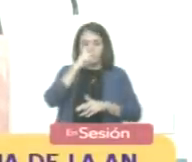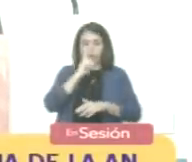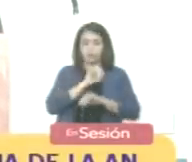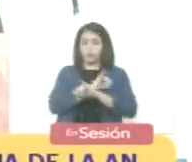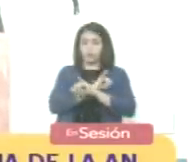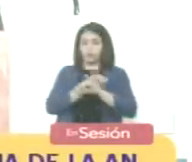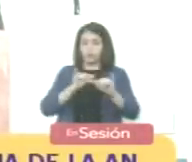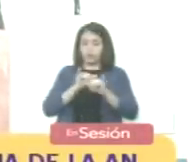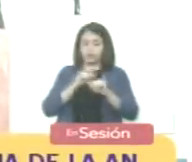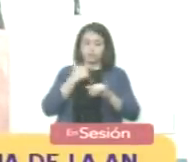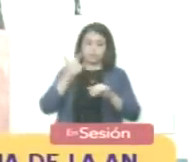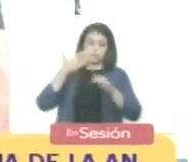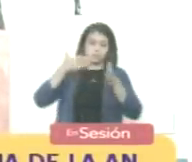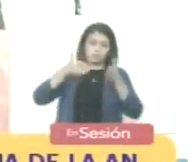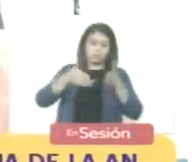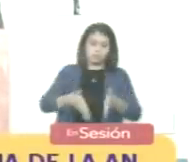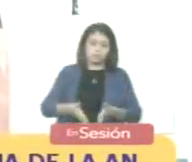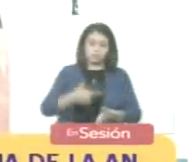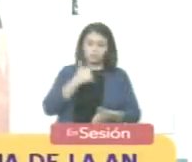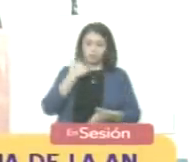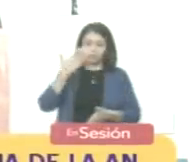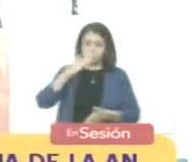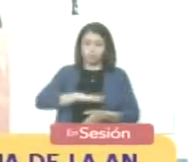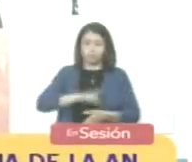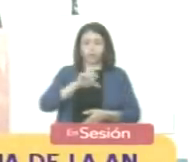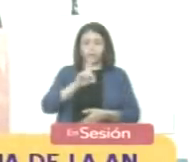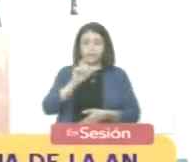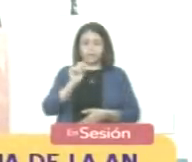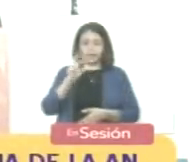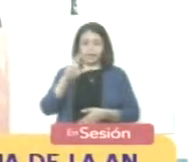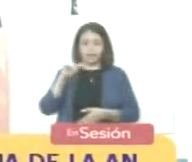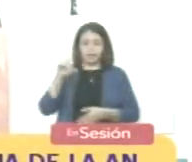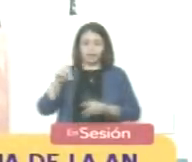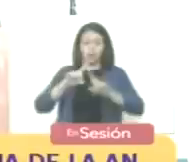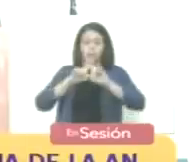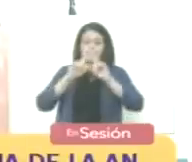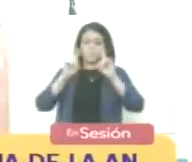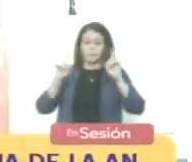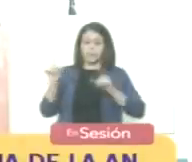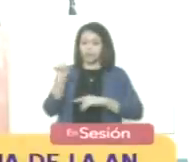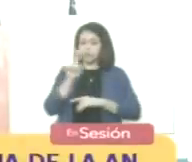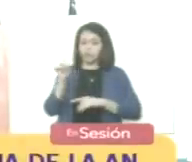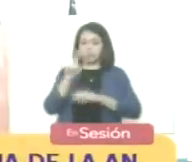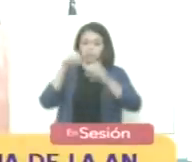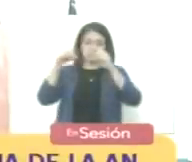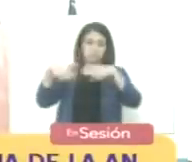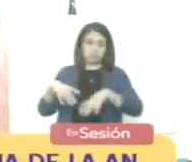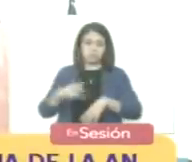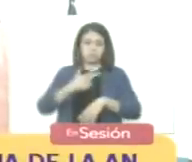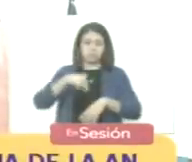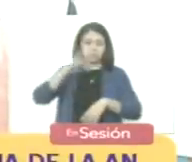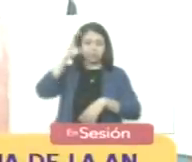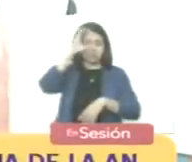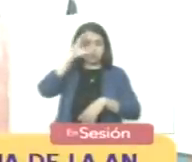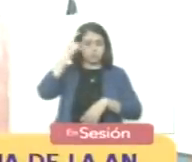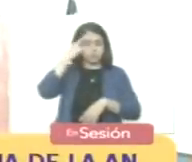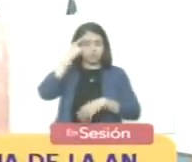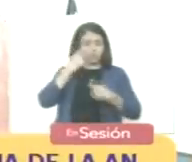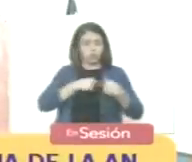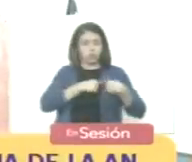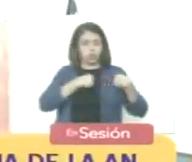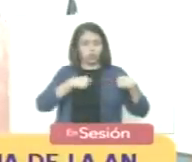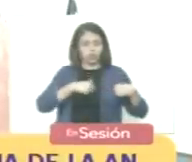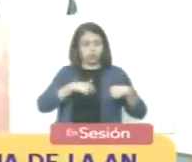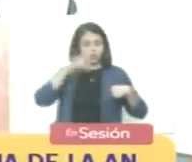de su siembra, de su partida física, pero no de su retiro de nuestras conciencias, de nuestros corazones,